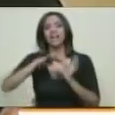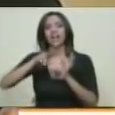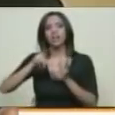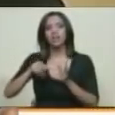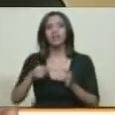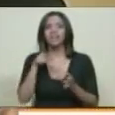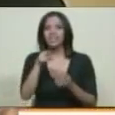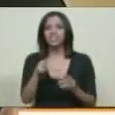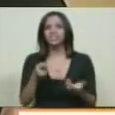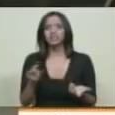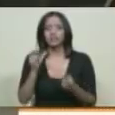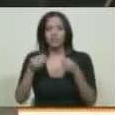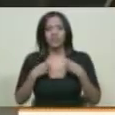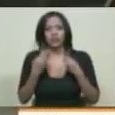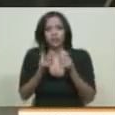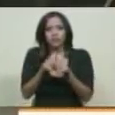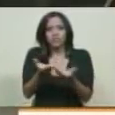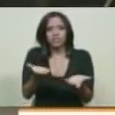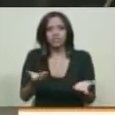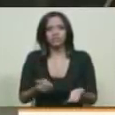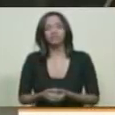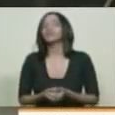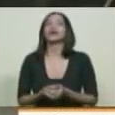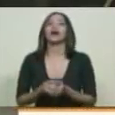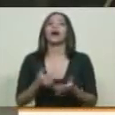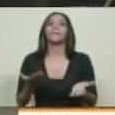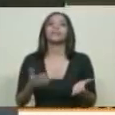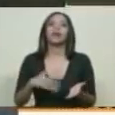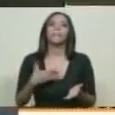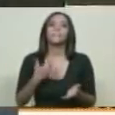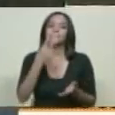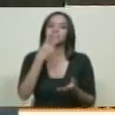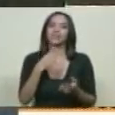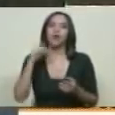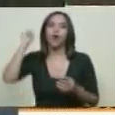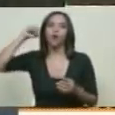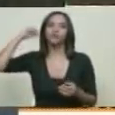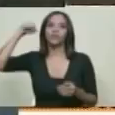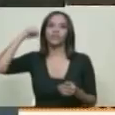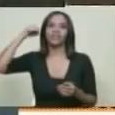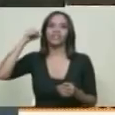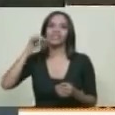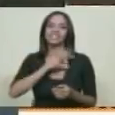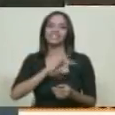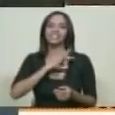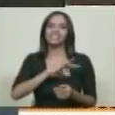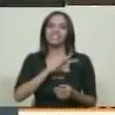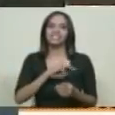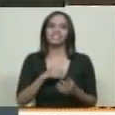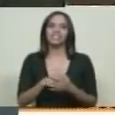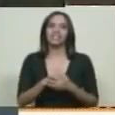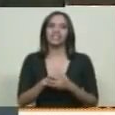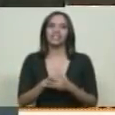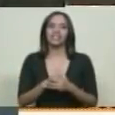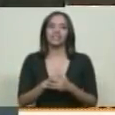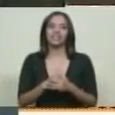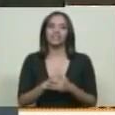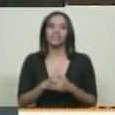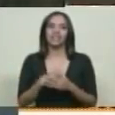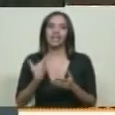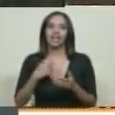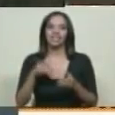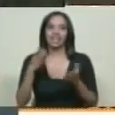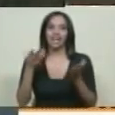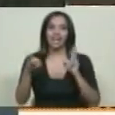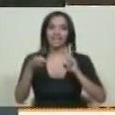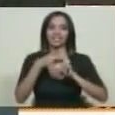tu vecina. Así mismo. Mira, a propósito de miserables, tenemos otro video más del señor, esta vez sí, el señor al que hoy le vamos a dedicar esa